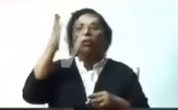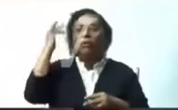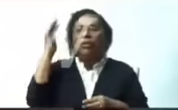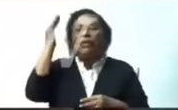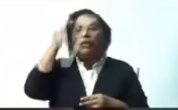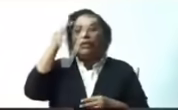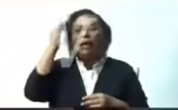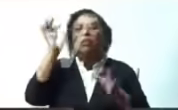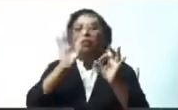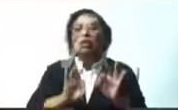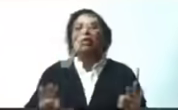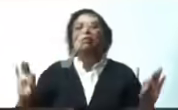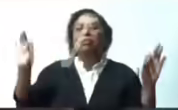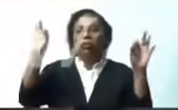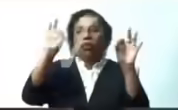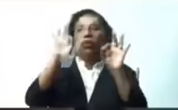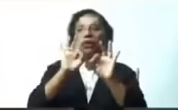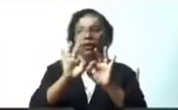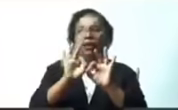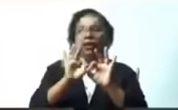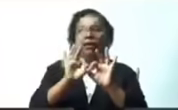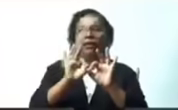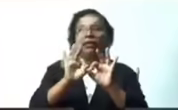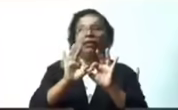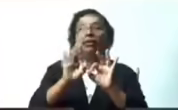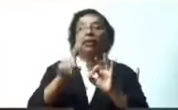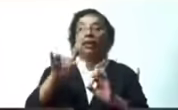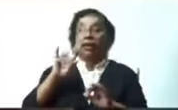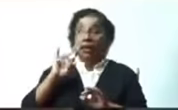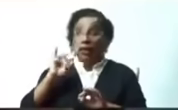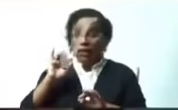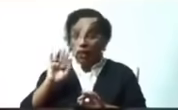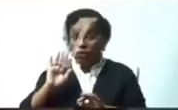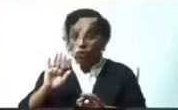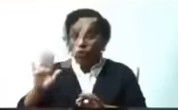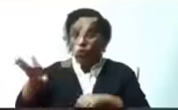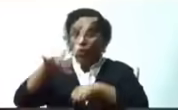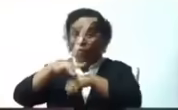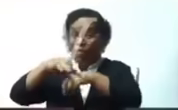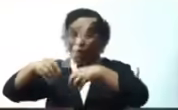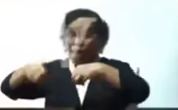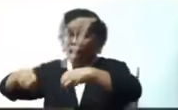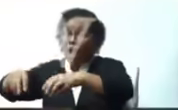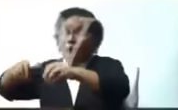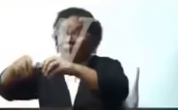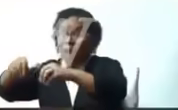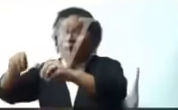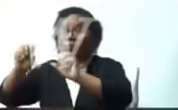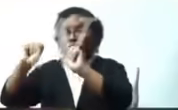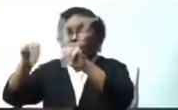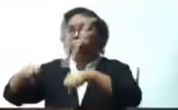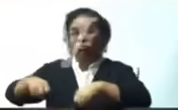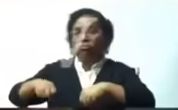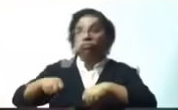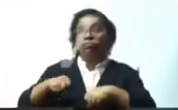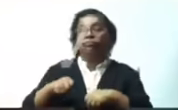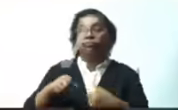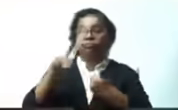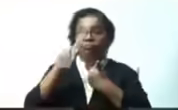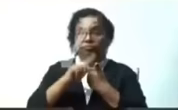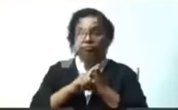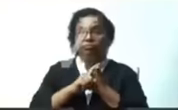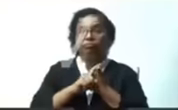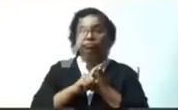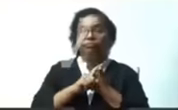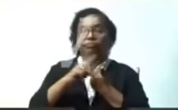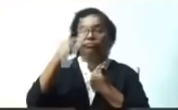desarrollar los productos que se producen en dichas comunidades. Y son las